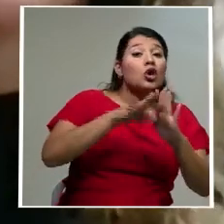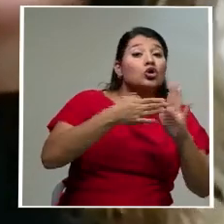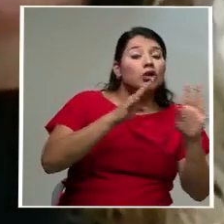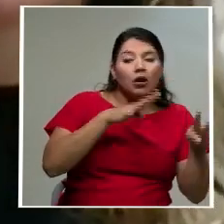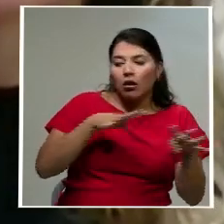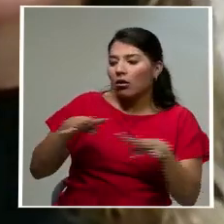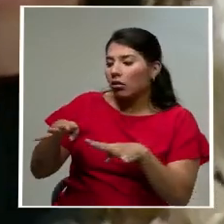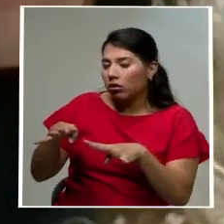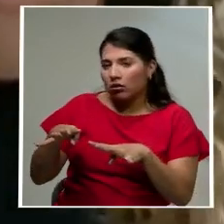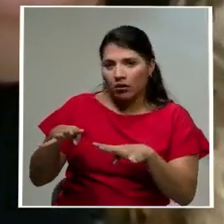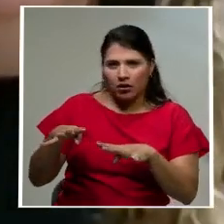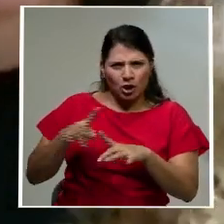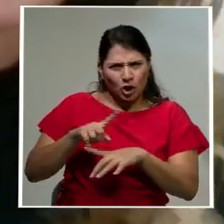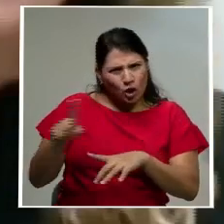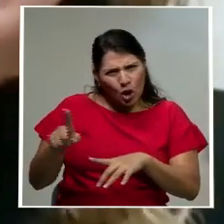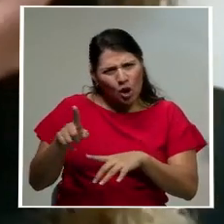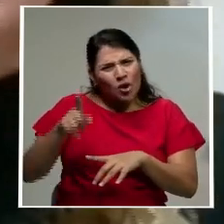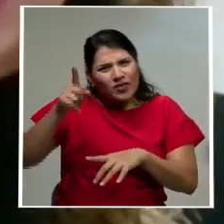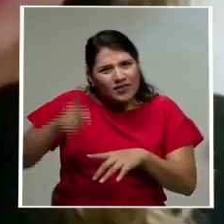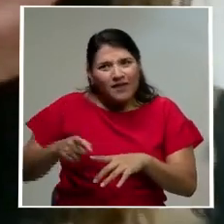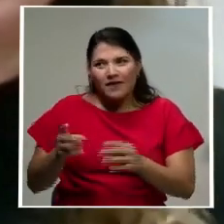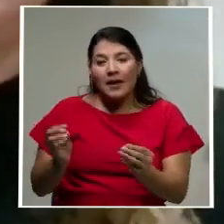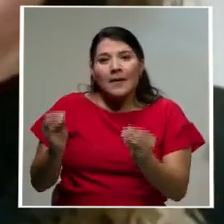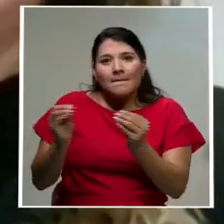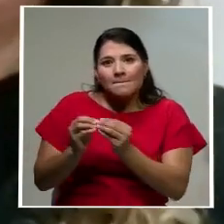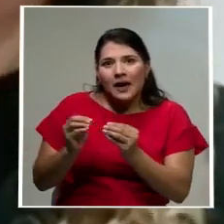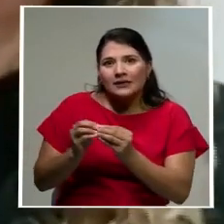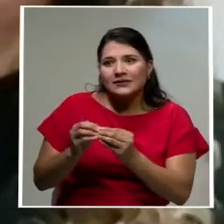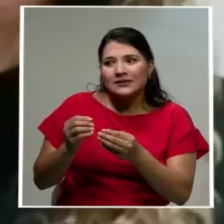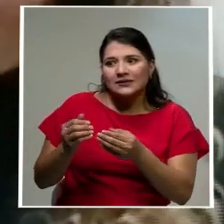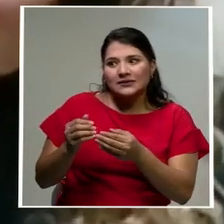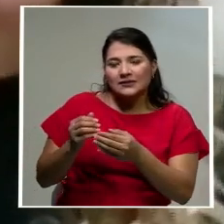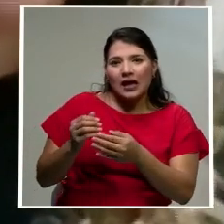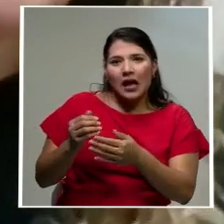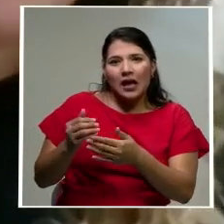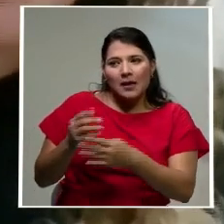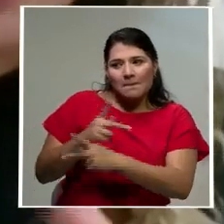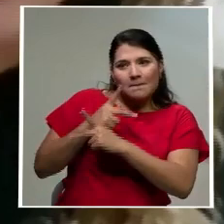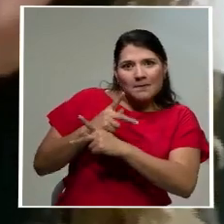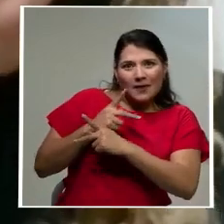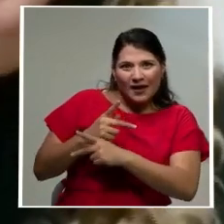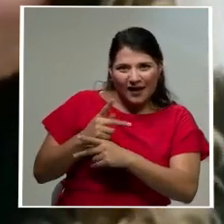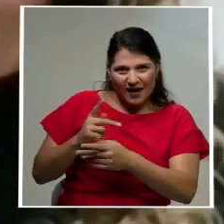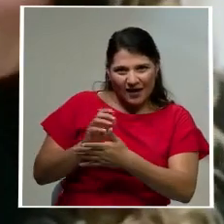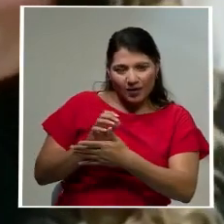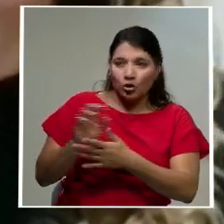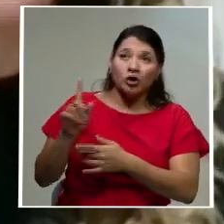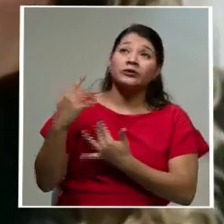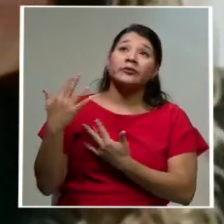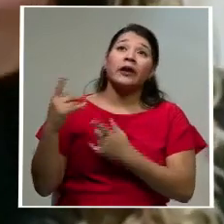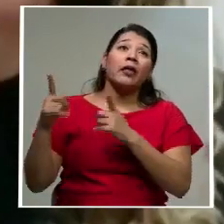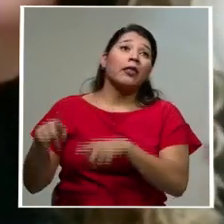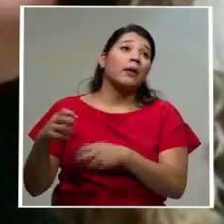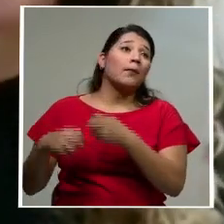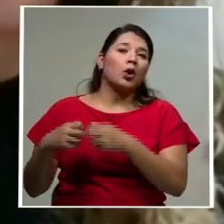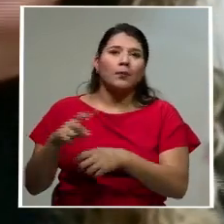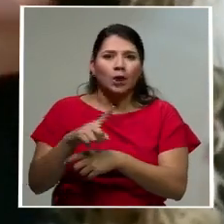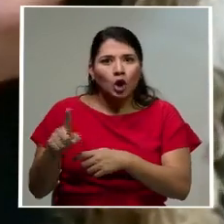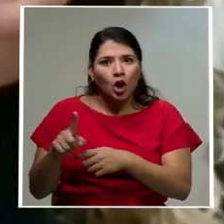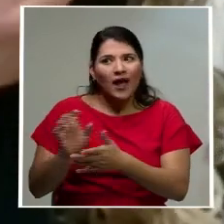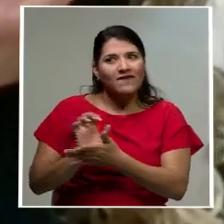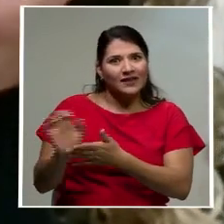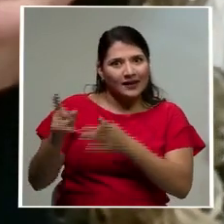que deberíamos de ser más proactivos en lugar de reactivos en este país. Pero ciertamente, por lo menos en el caso puntual de